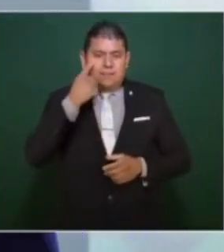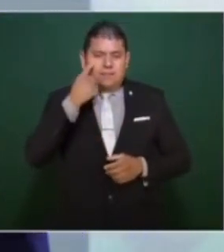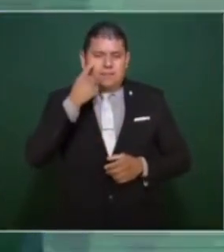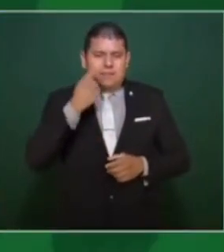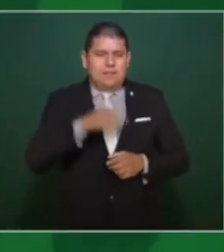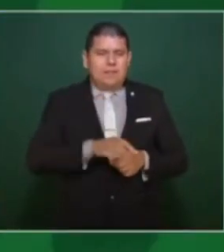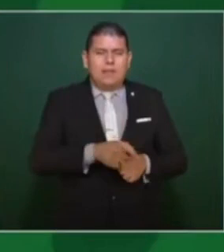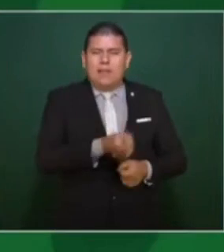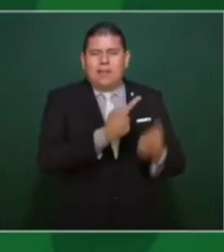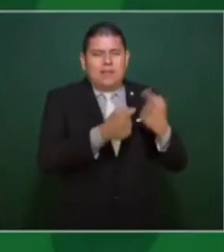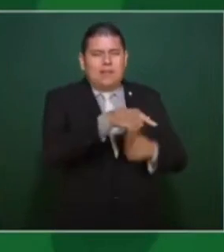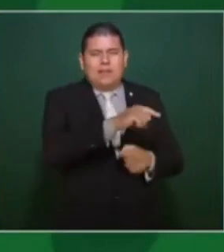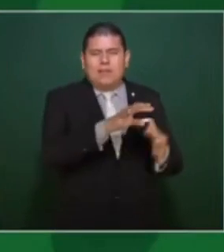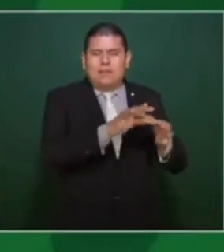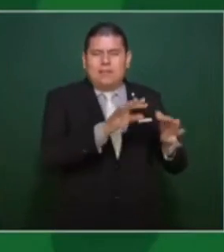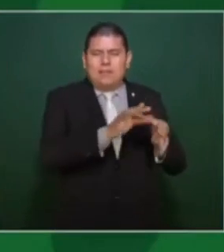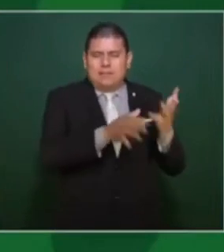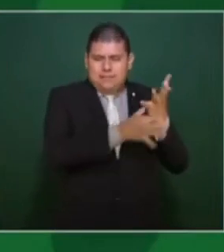estos intelectuales